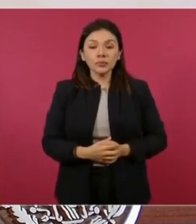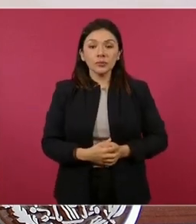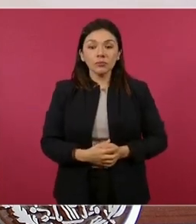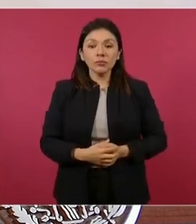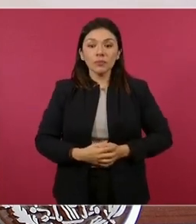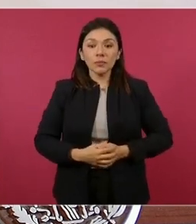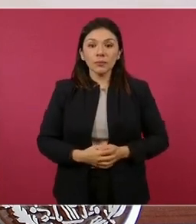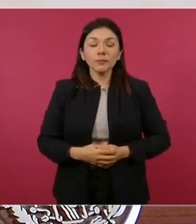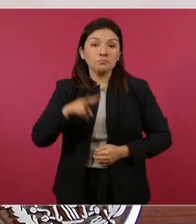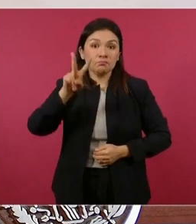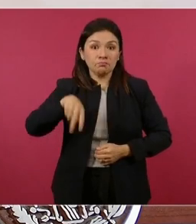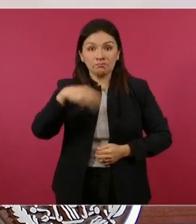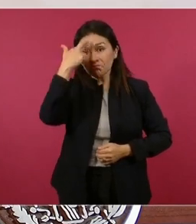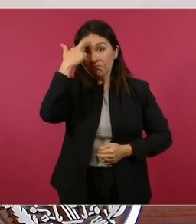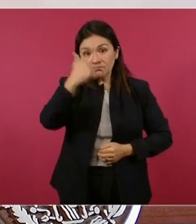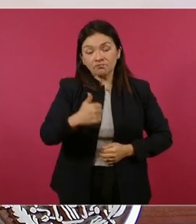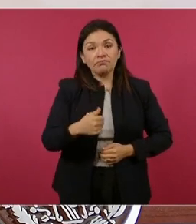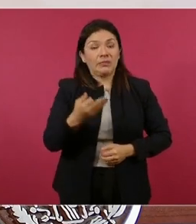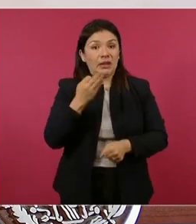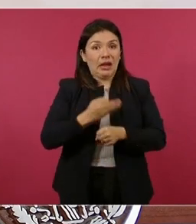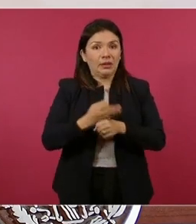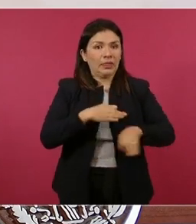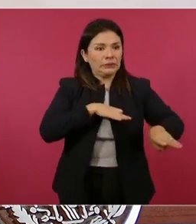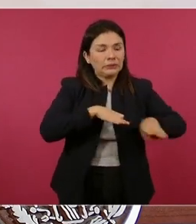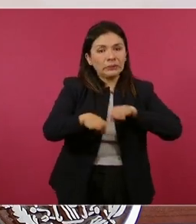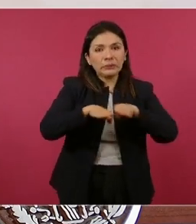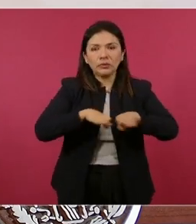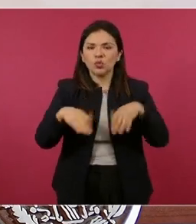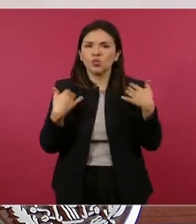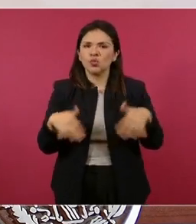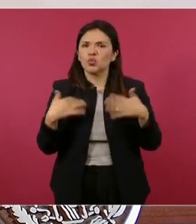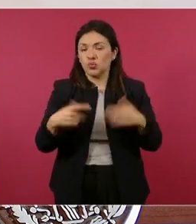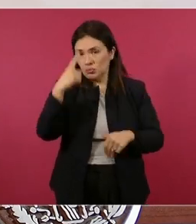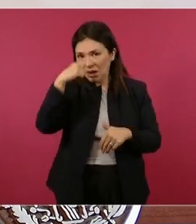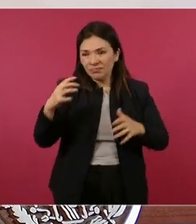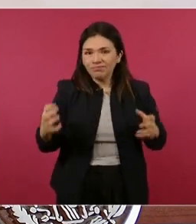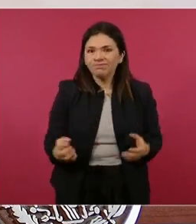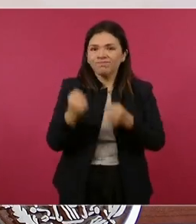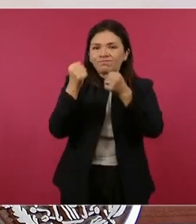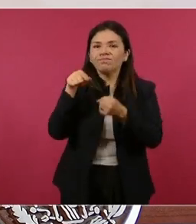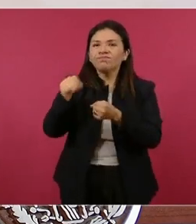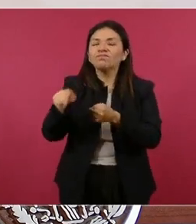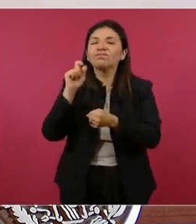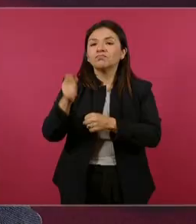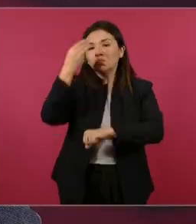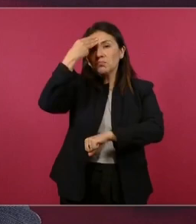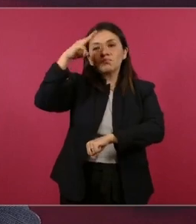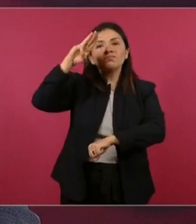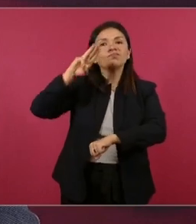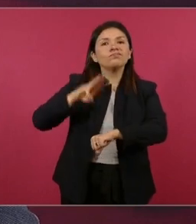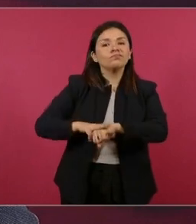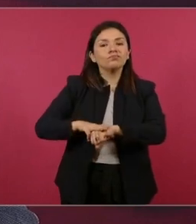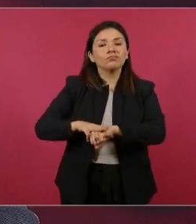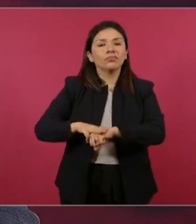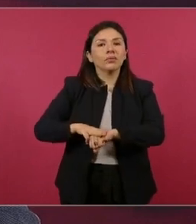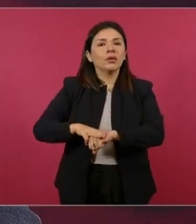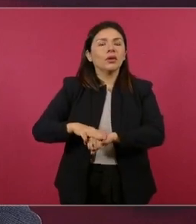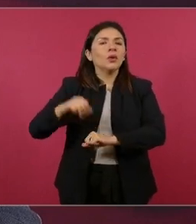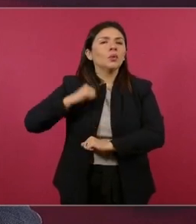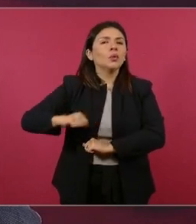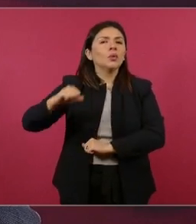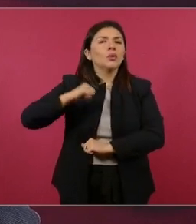Efectivamente, estamos haciendo un gran trabajo de recuperación de la memoria de la gran